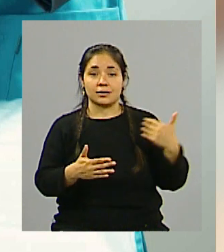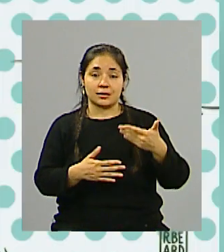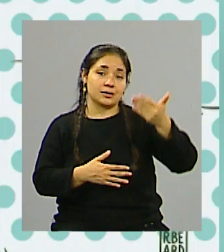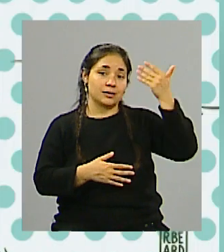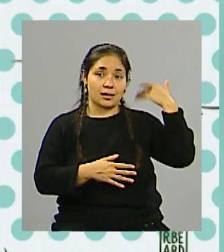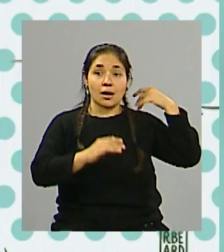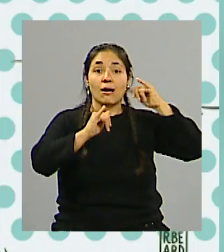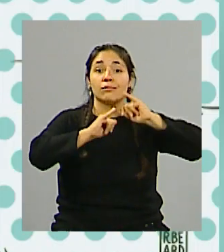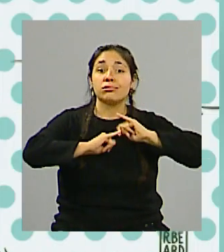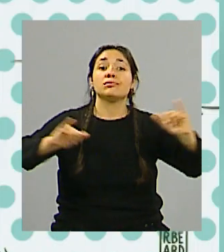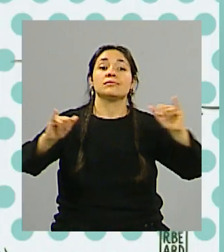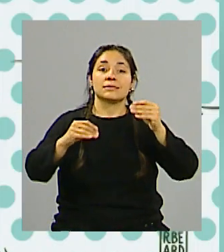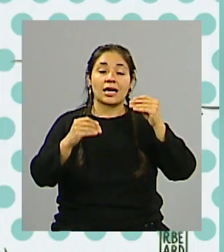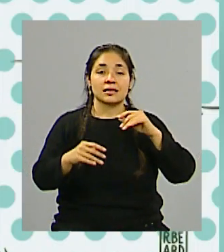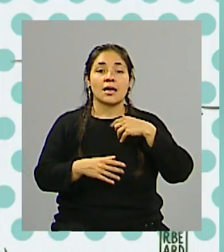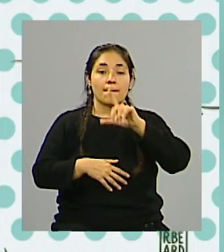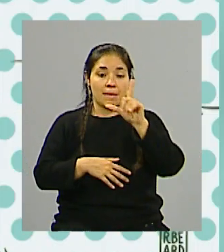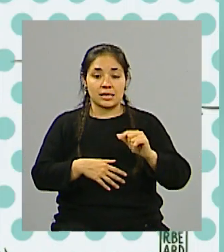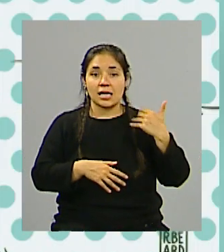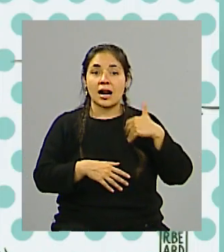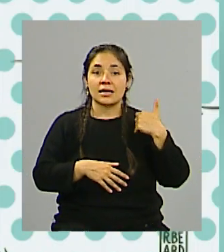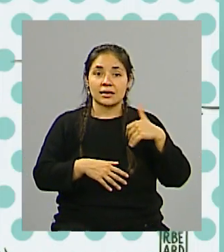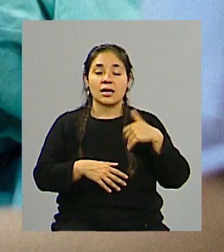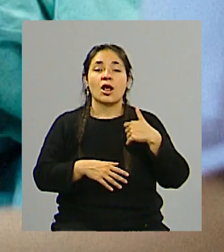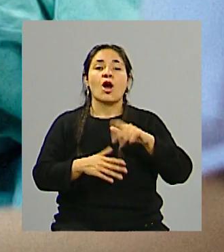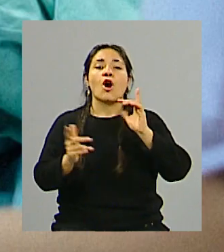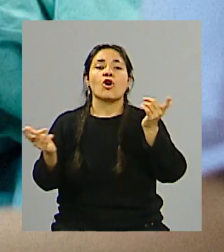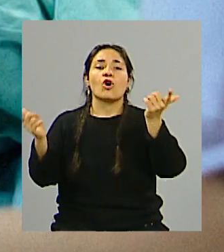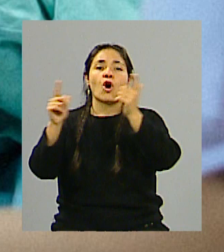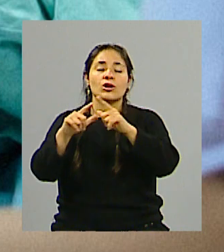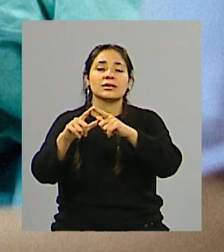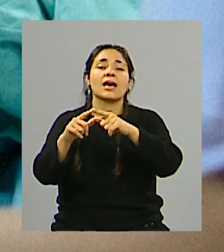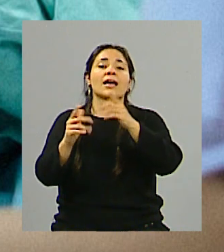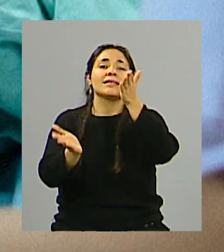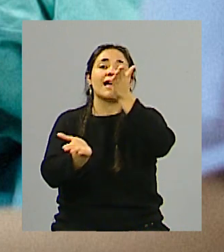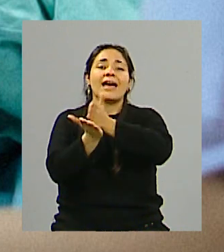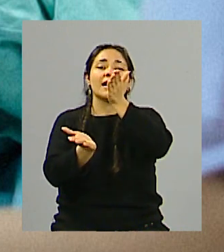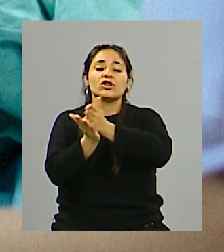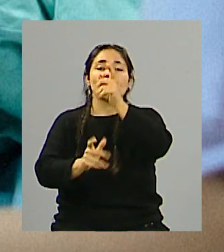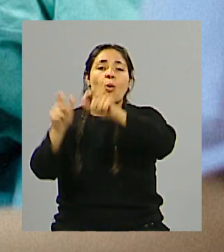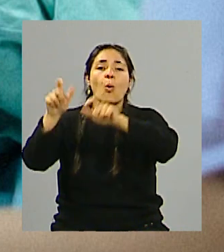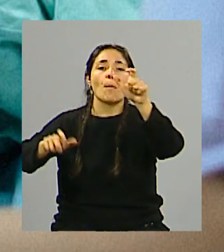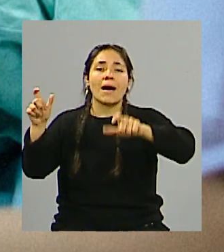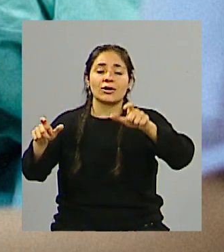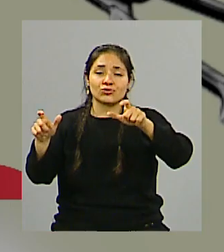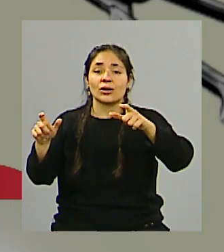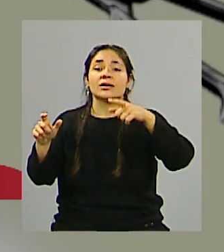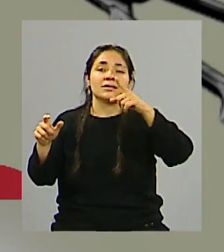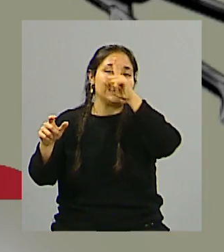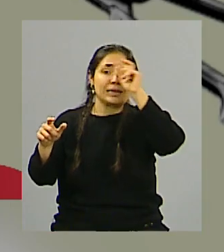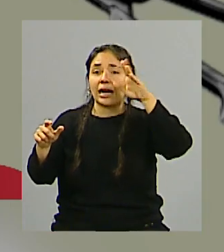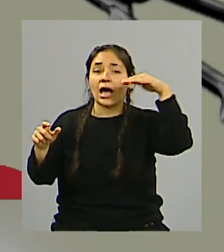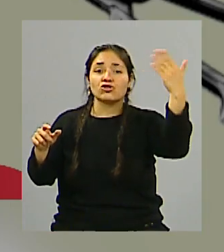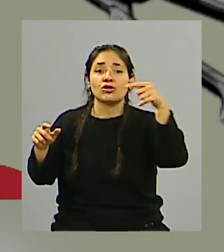es el de que fue condenada Argentina en la Corte Internacional de Derechos Humanos a partir de un caso que se dio en la década del 90. Es increíble que